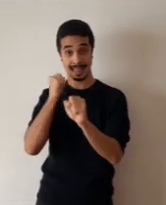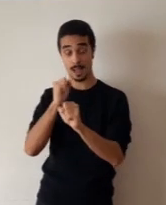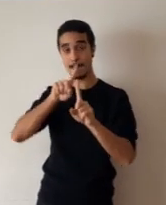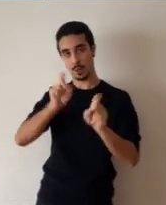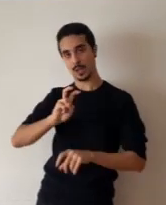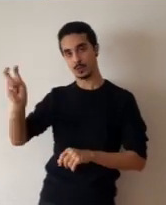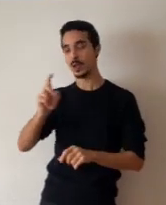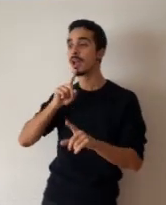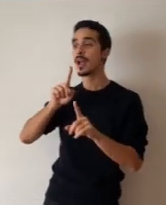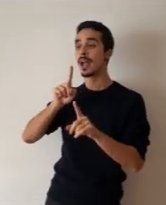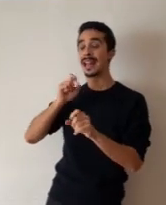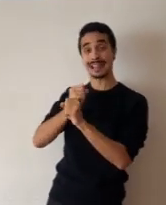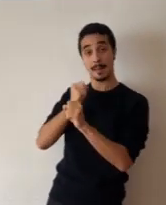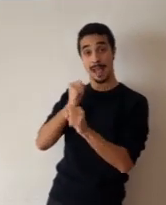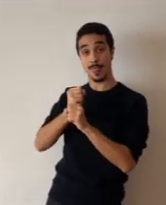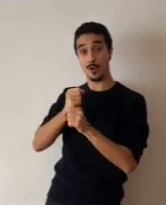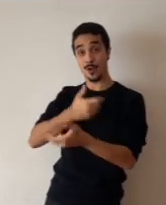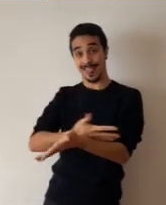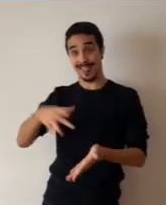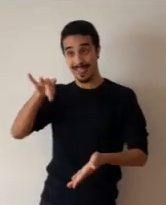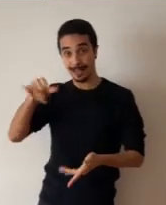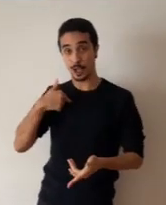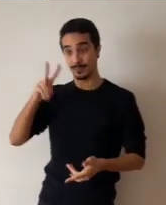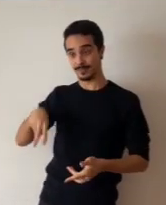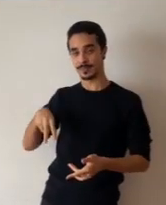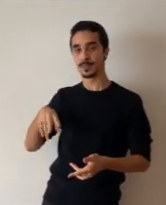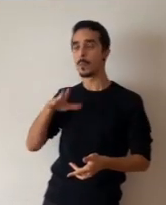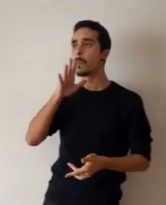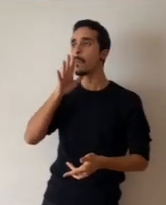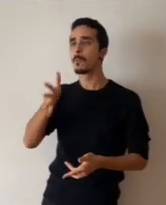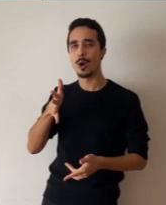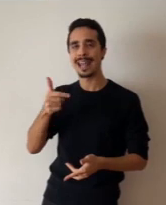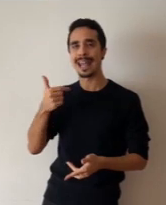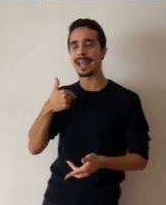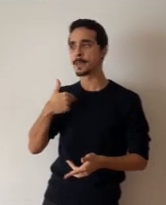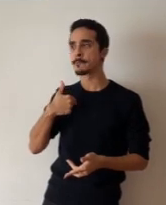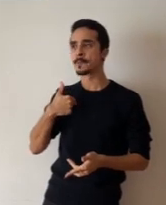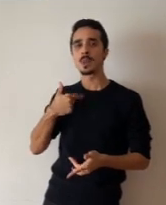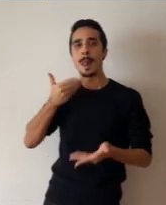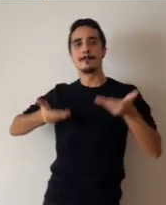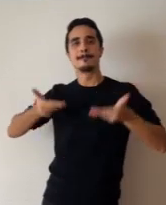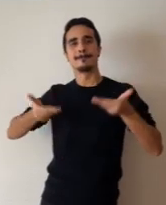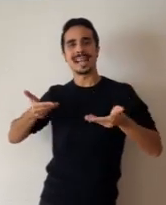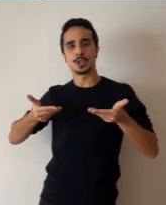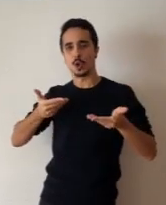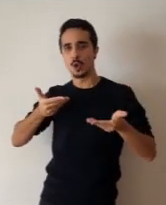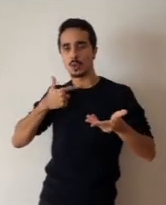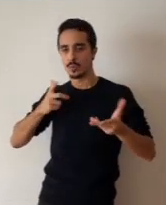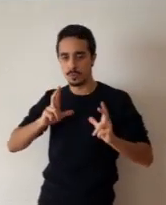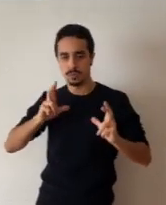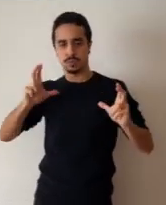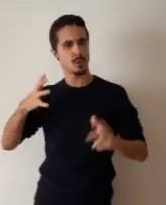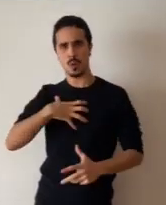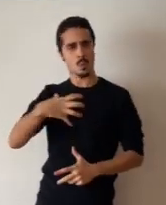Si estás trabajando siendo diabético, ¿qué medidas especiales deberías de tomar? ¿Por qué un diabético tarda más en aumentar peso que